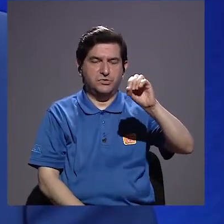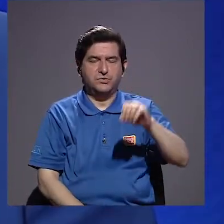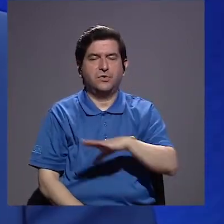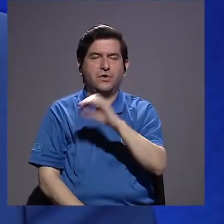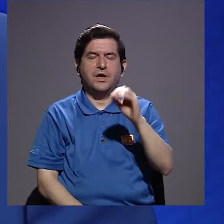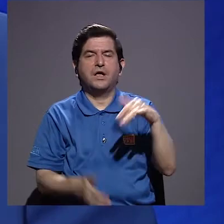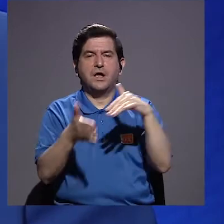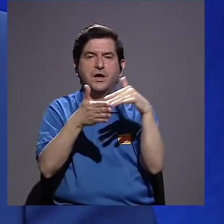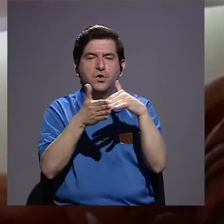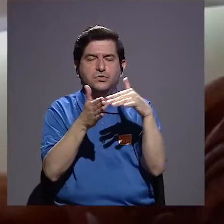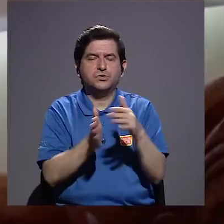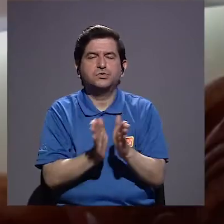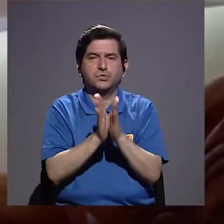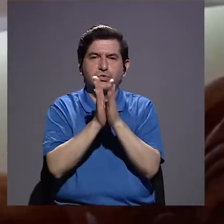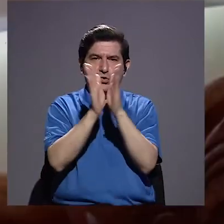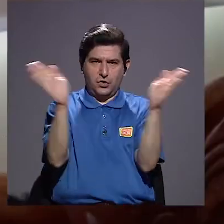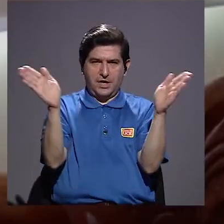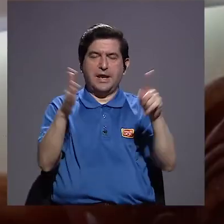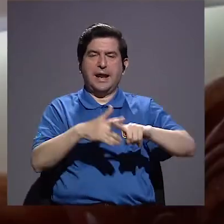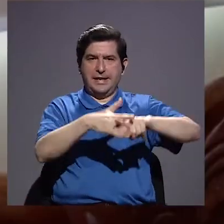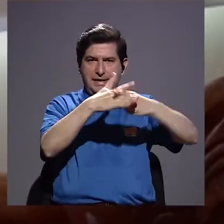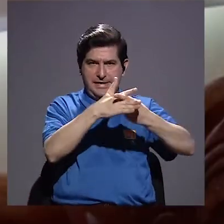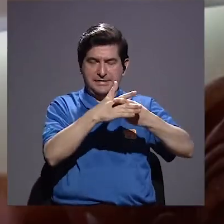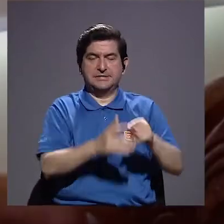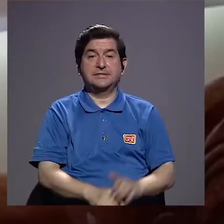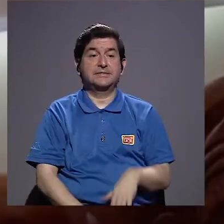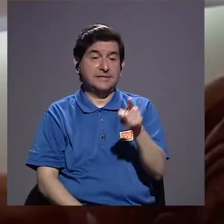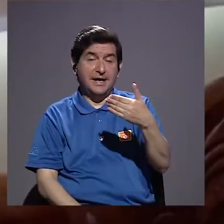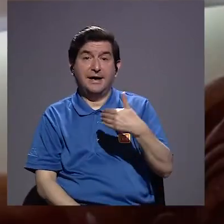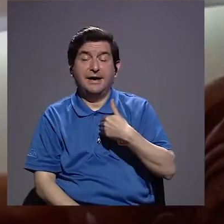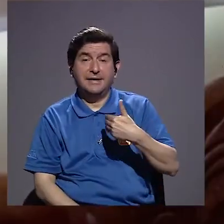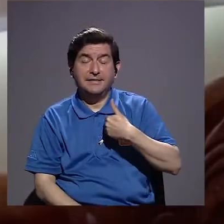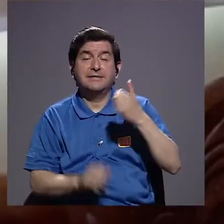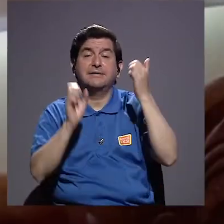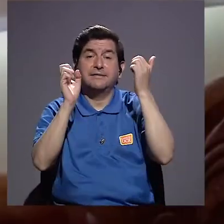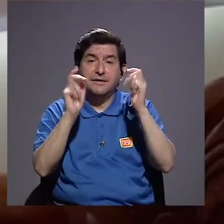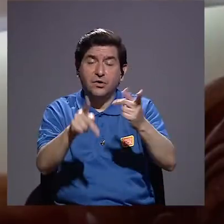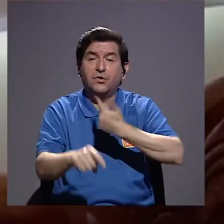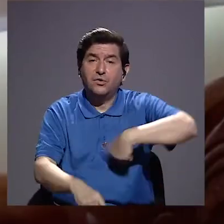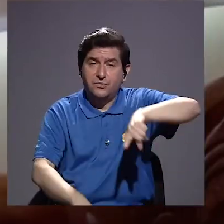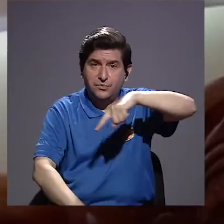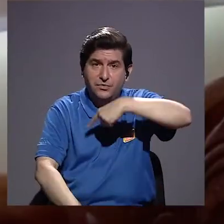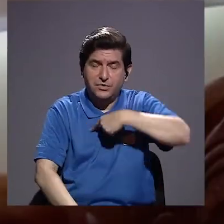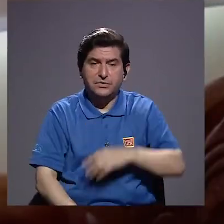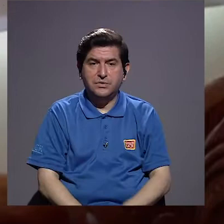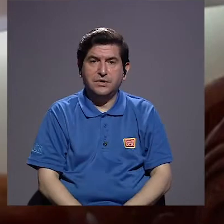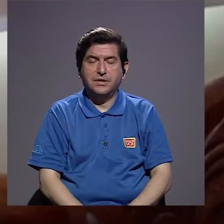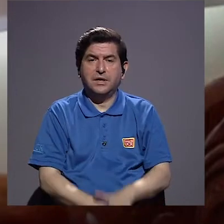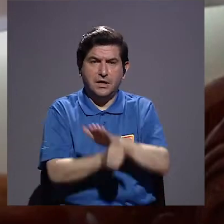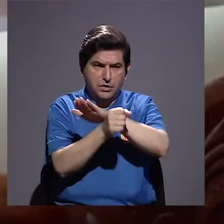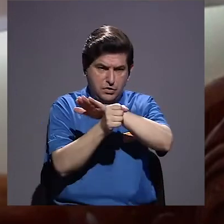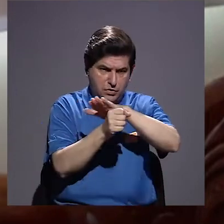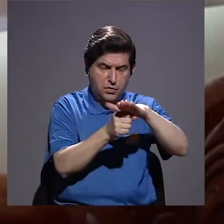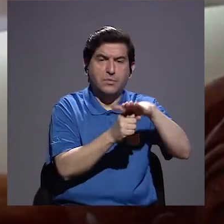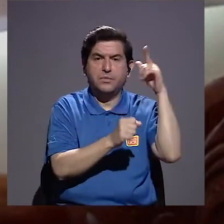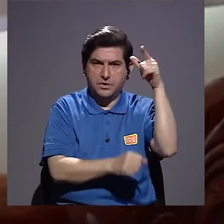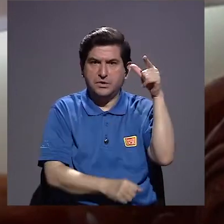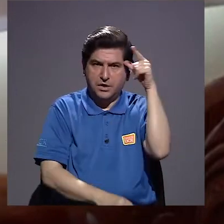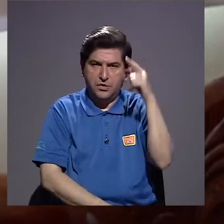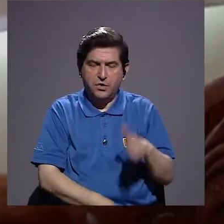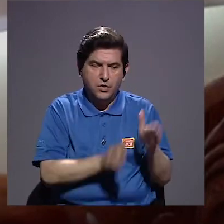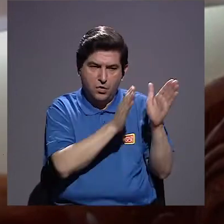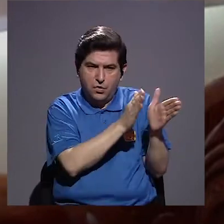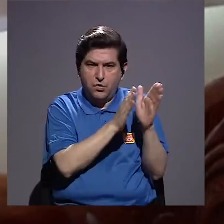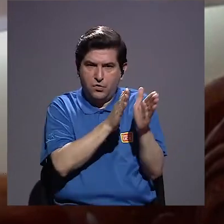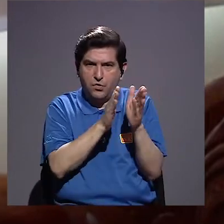estudios generales. Y ahí tuvimos la oportunidad de completar obviamente